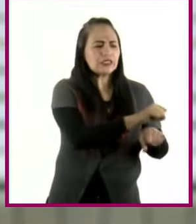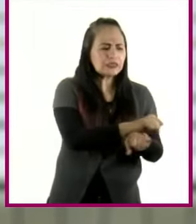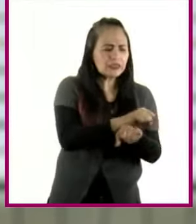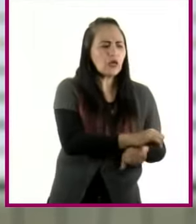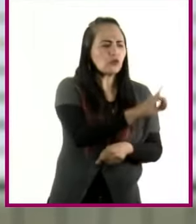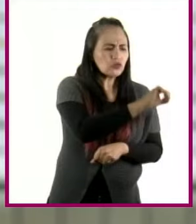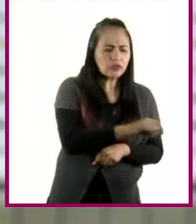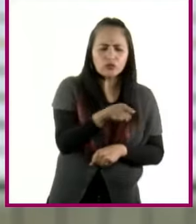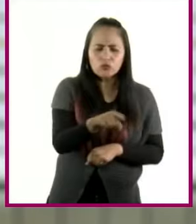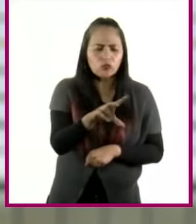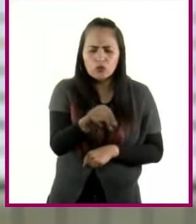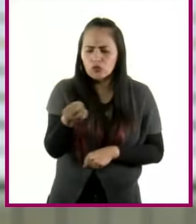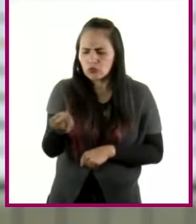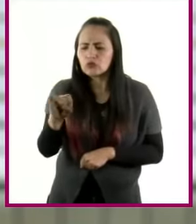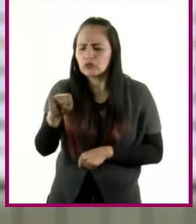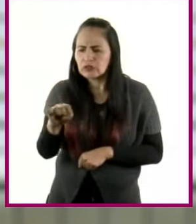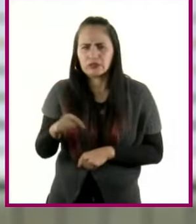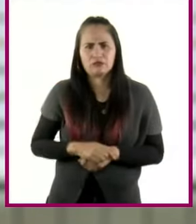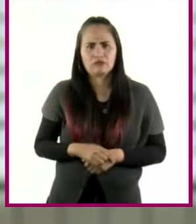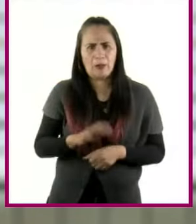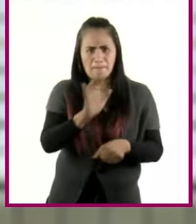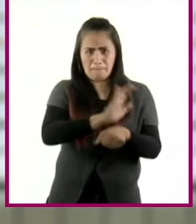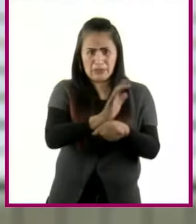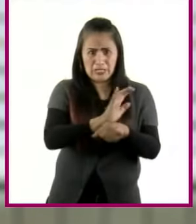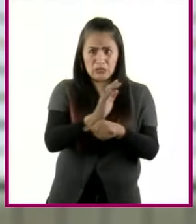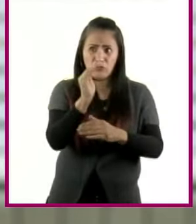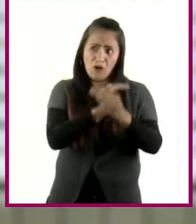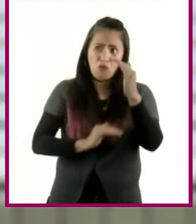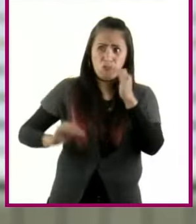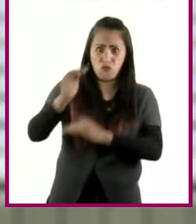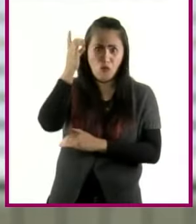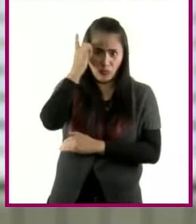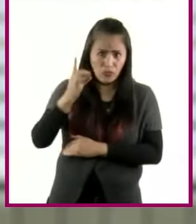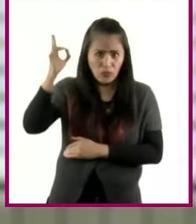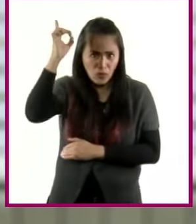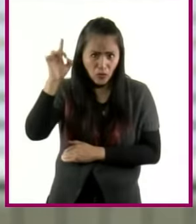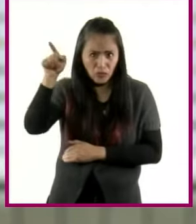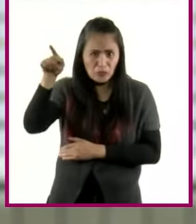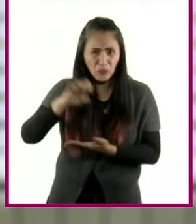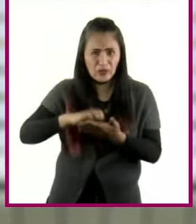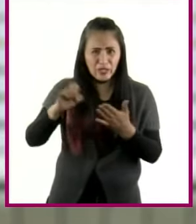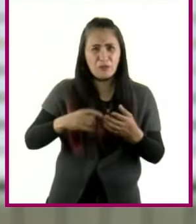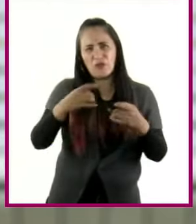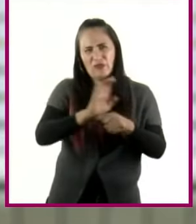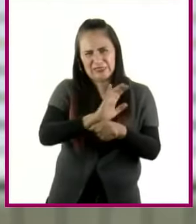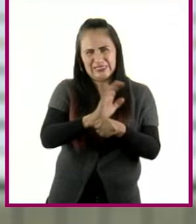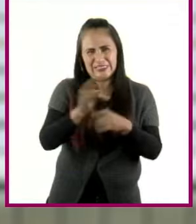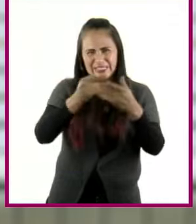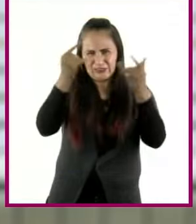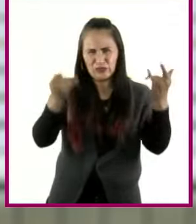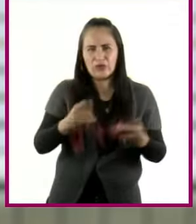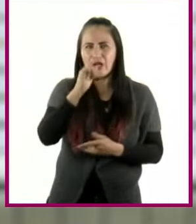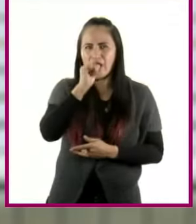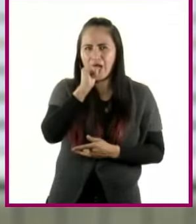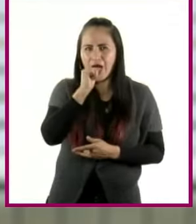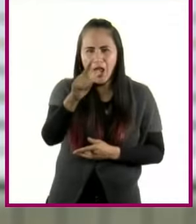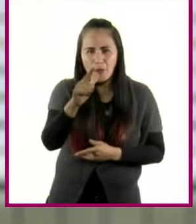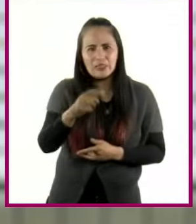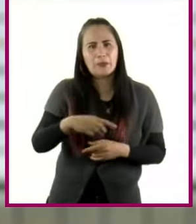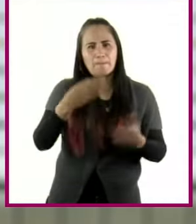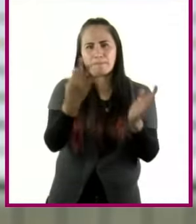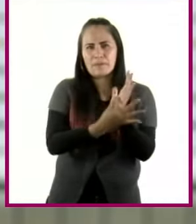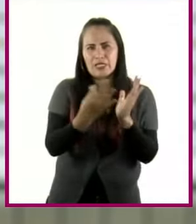esa película ya no hay un ser divino o algo así como en la historia de las almas de metales. ¿Son los seres humanos